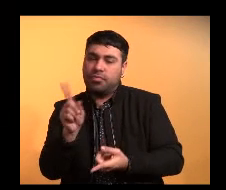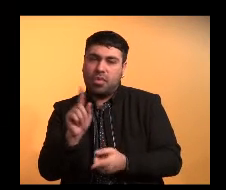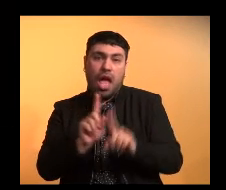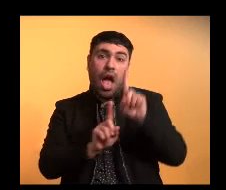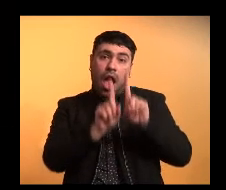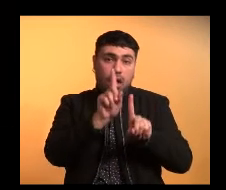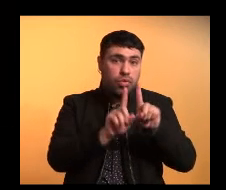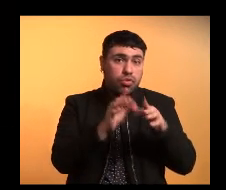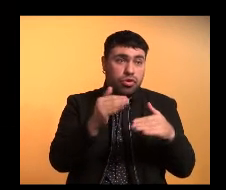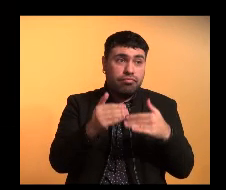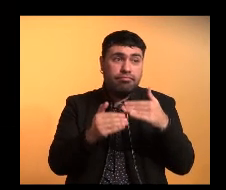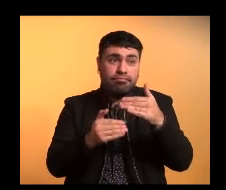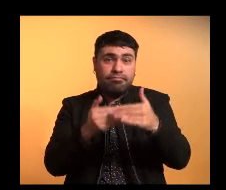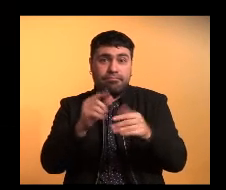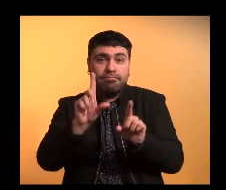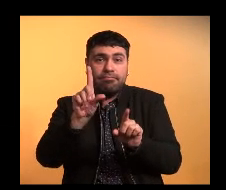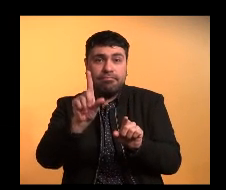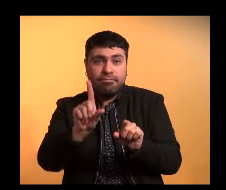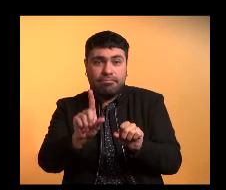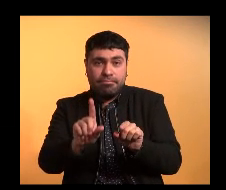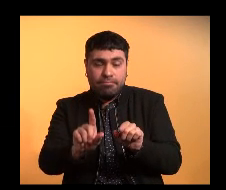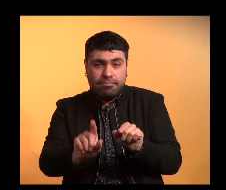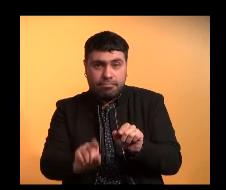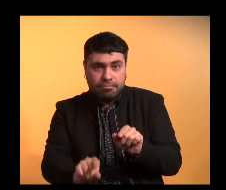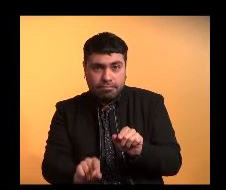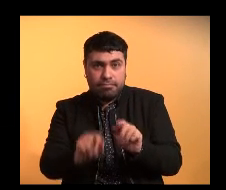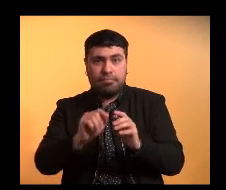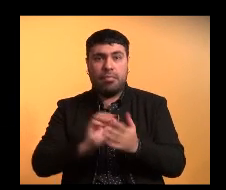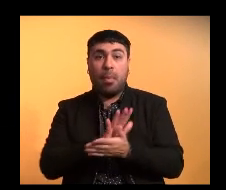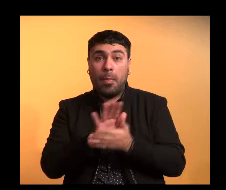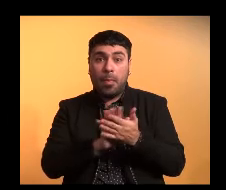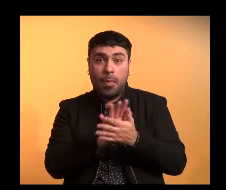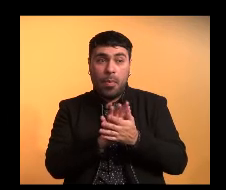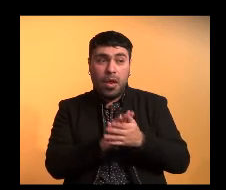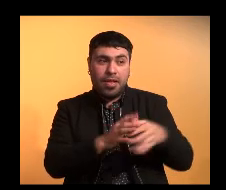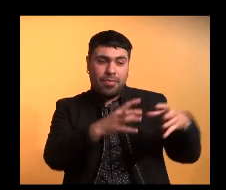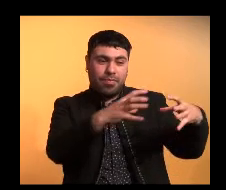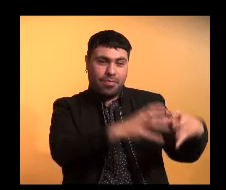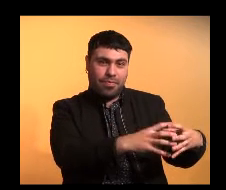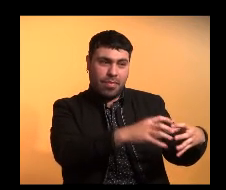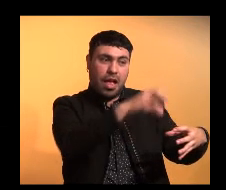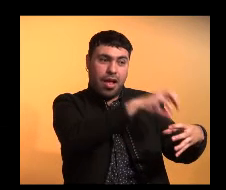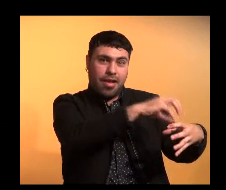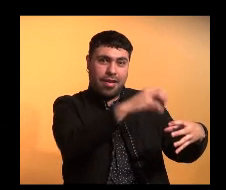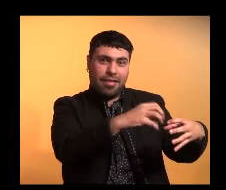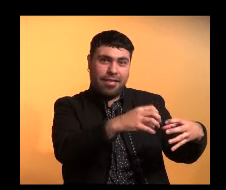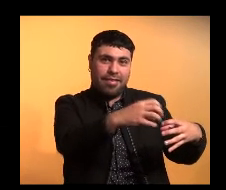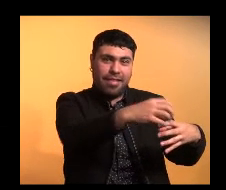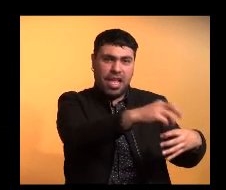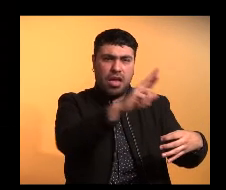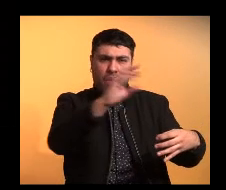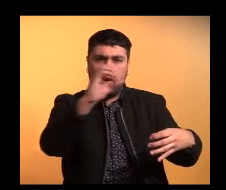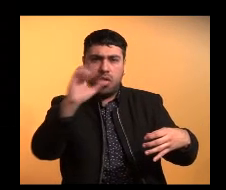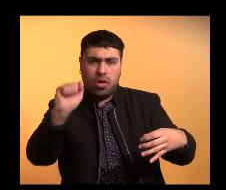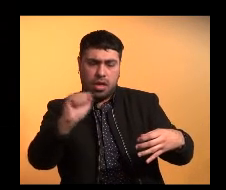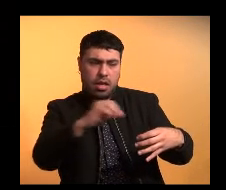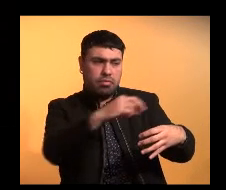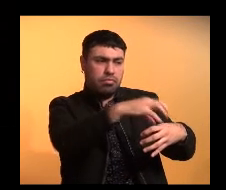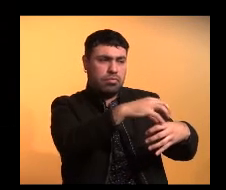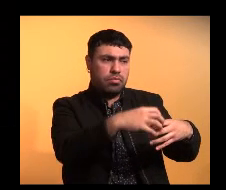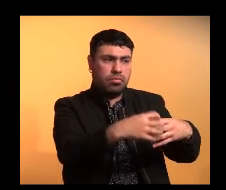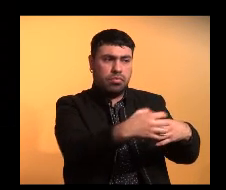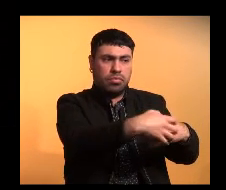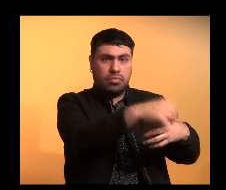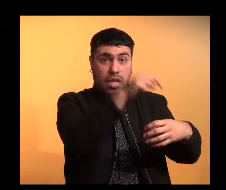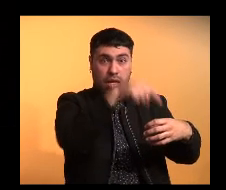otras especies, sobre todo estas que yo les decía y les mencionaba, que estaban en las zonas rocosas, estas especies que están en la zona intermareal, son